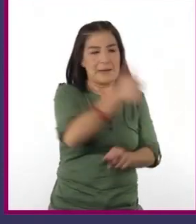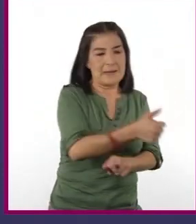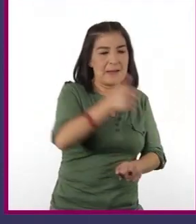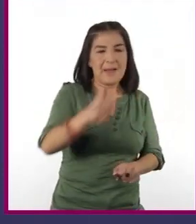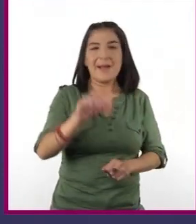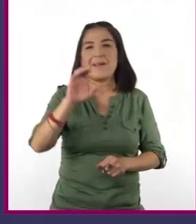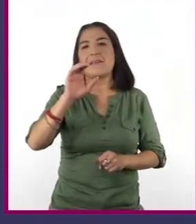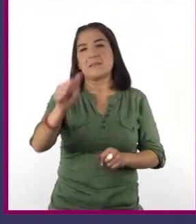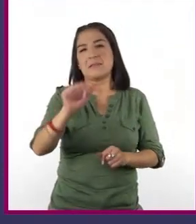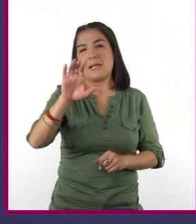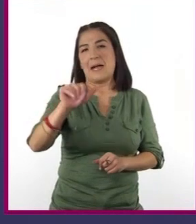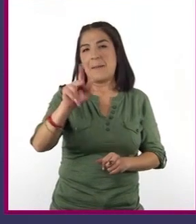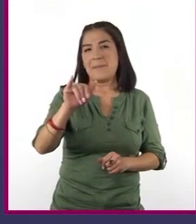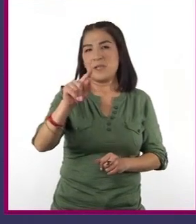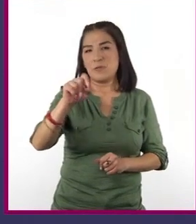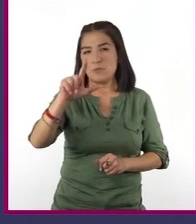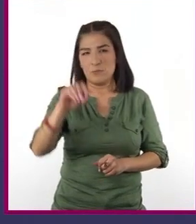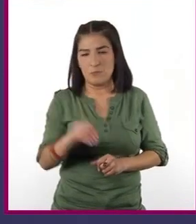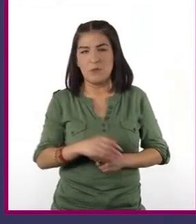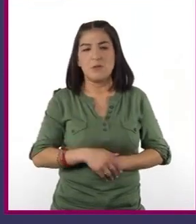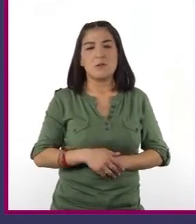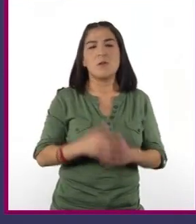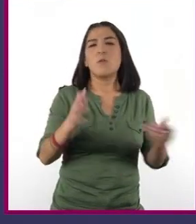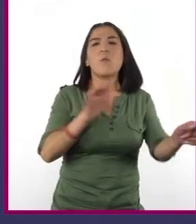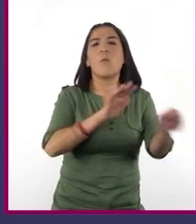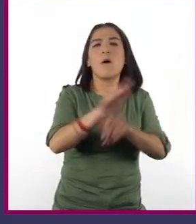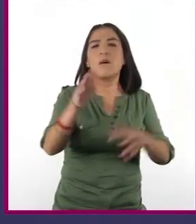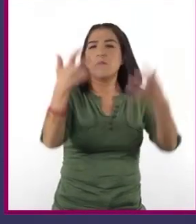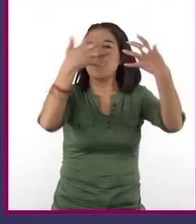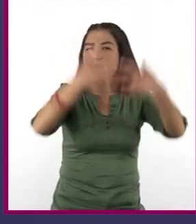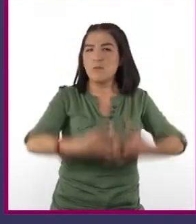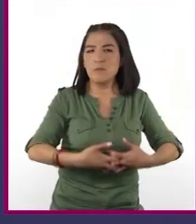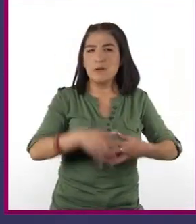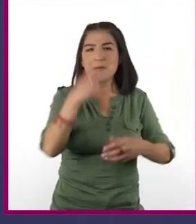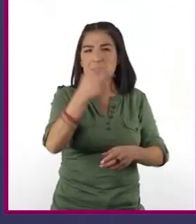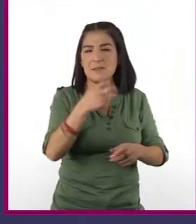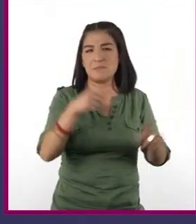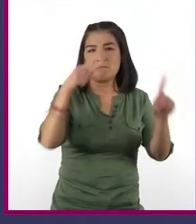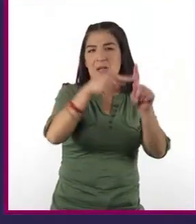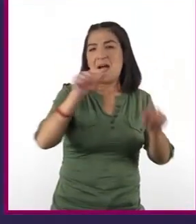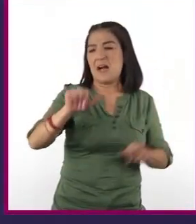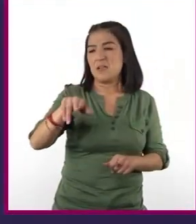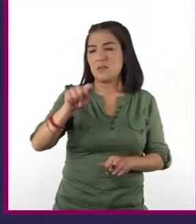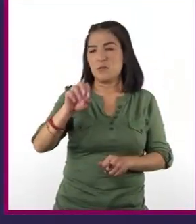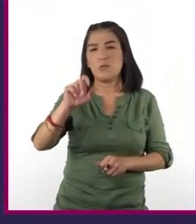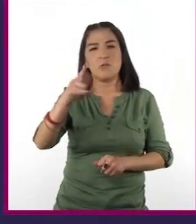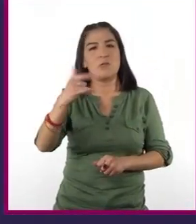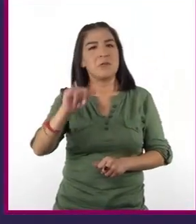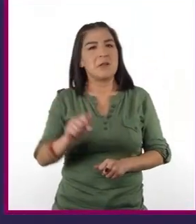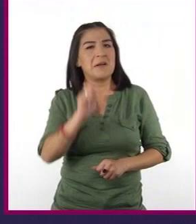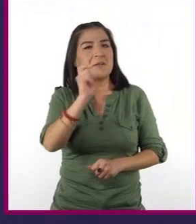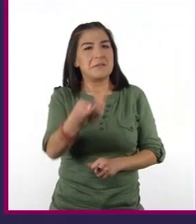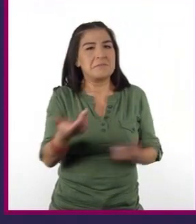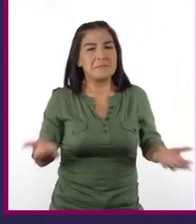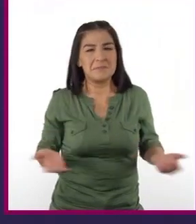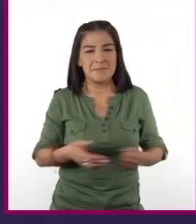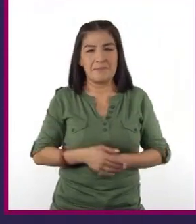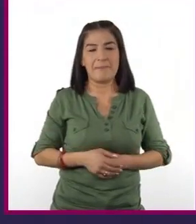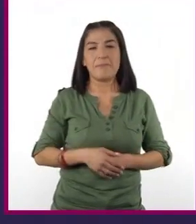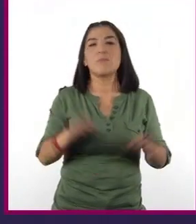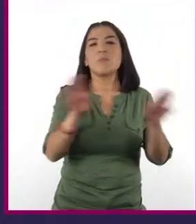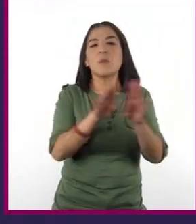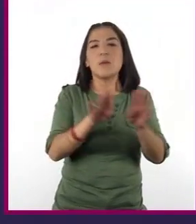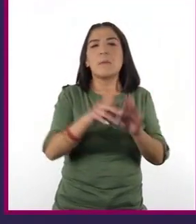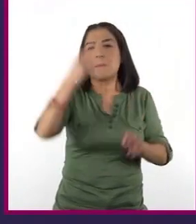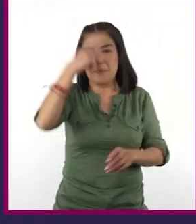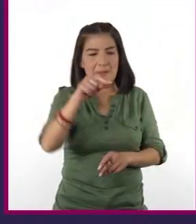capítulo. Pero, ¿cuál es la función principal de las antologías? Una antología es elaborada con